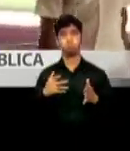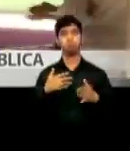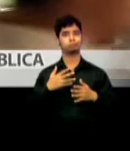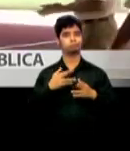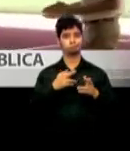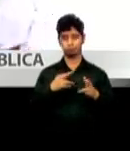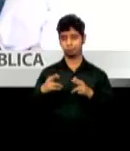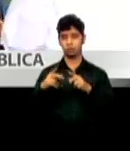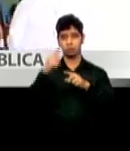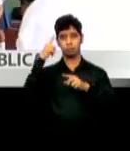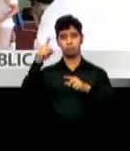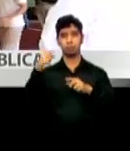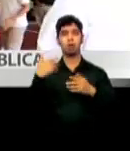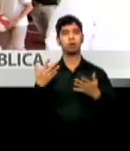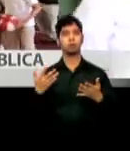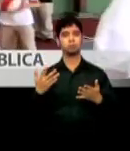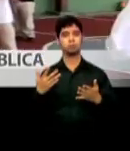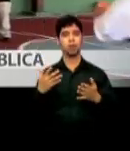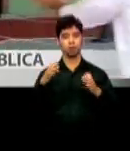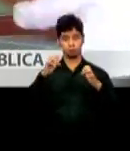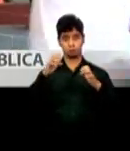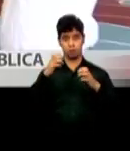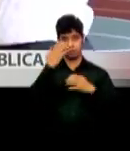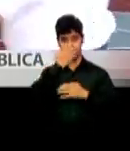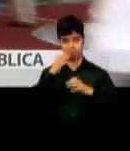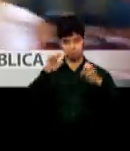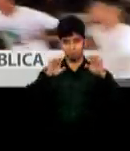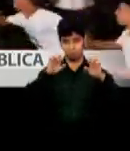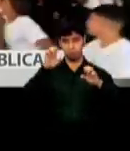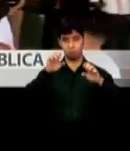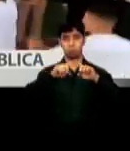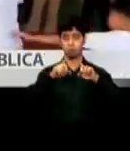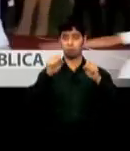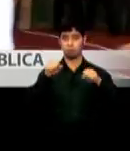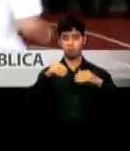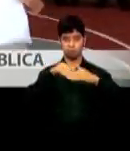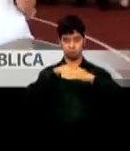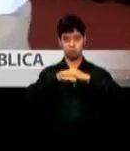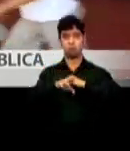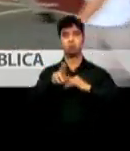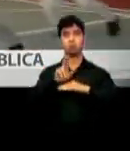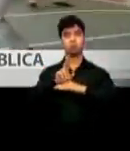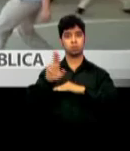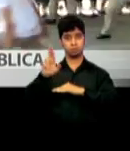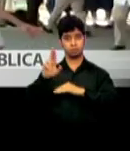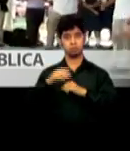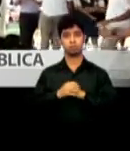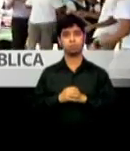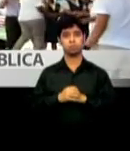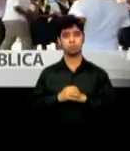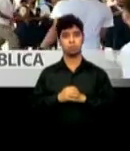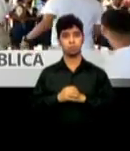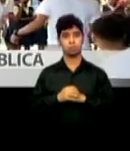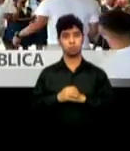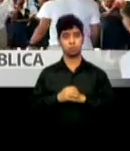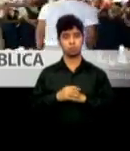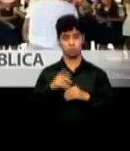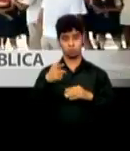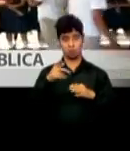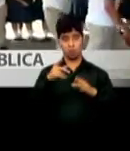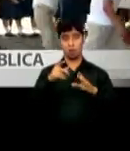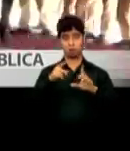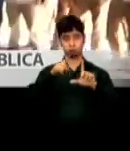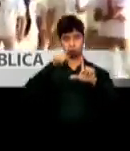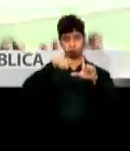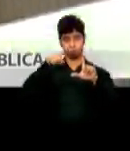preparan para tomar la prueba de evaluación y admisión universitaria. De acuerdo con las estadísticas oficiales, este año